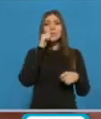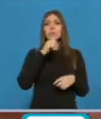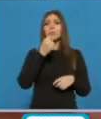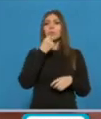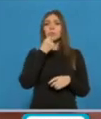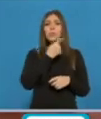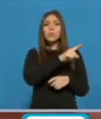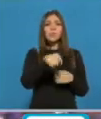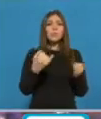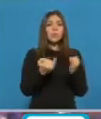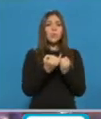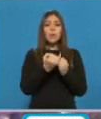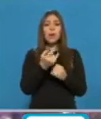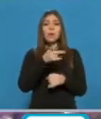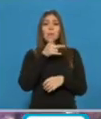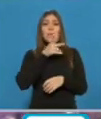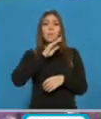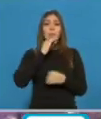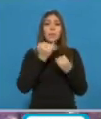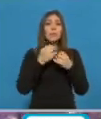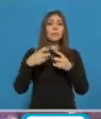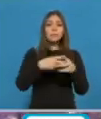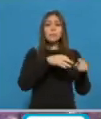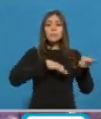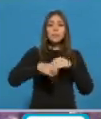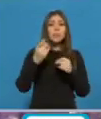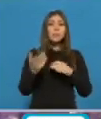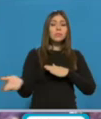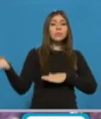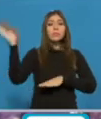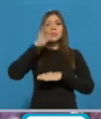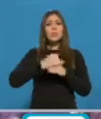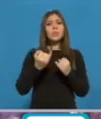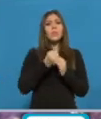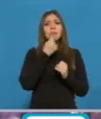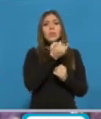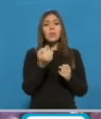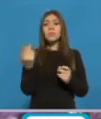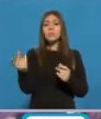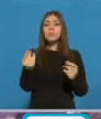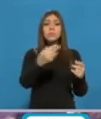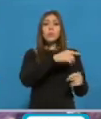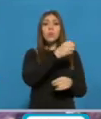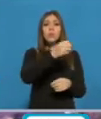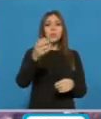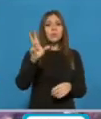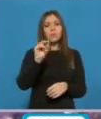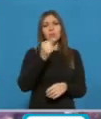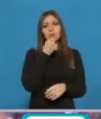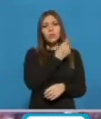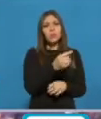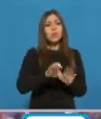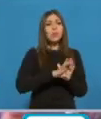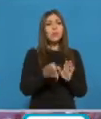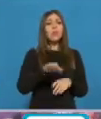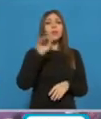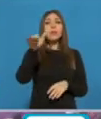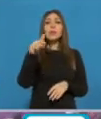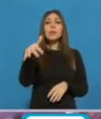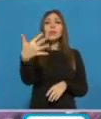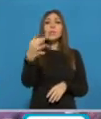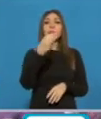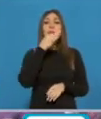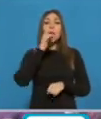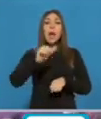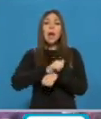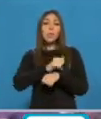niños en el mismo estrés que vives tú. Y son niños, y hay que dejarlos ser niños. Entonces anticipa y de repente di, en 15 minutos llega tu